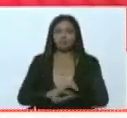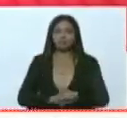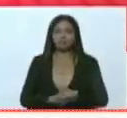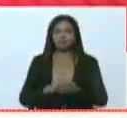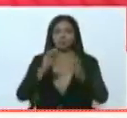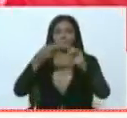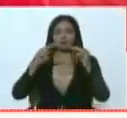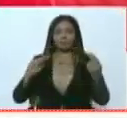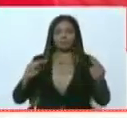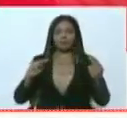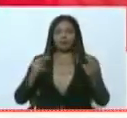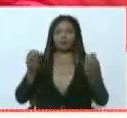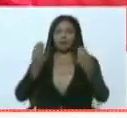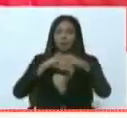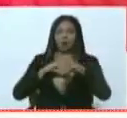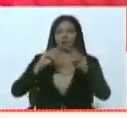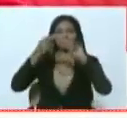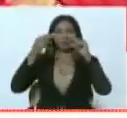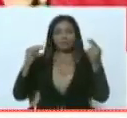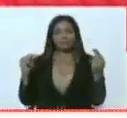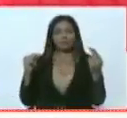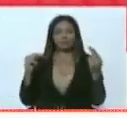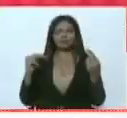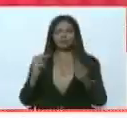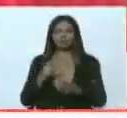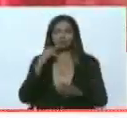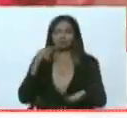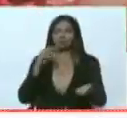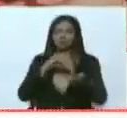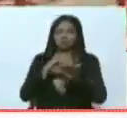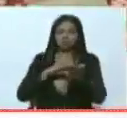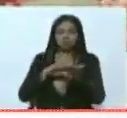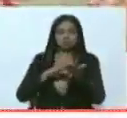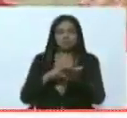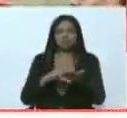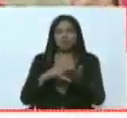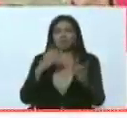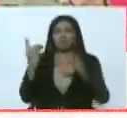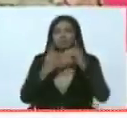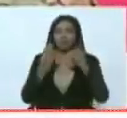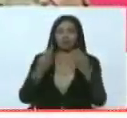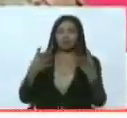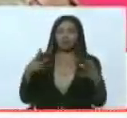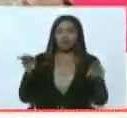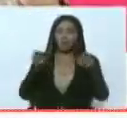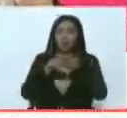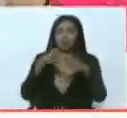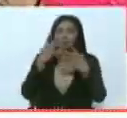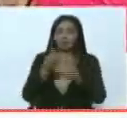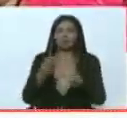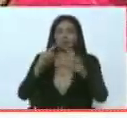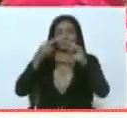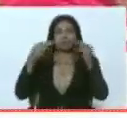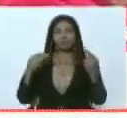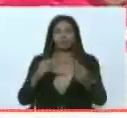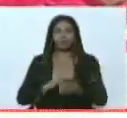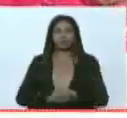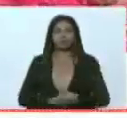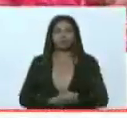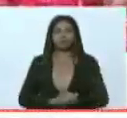la paz, el acuerdo por la paz. Y yo ratifico mi llamado al diálogo, al entendimiento por la paz